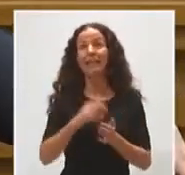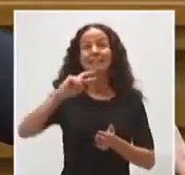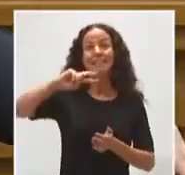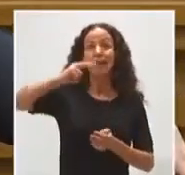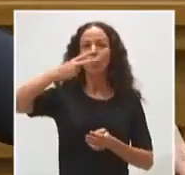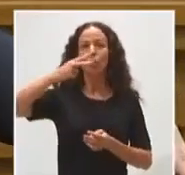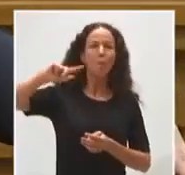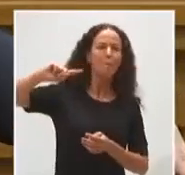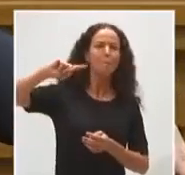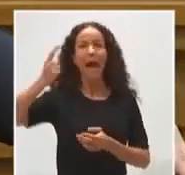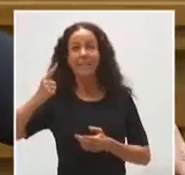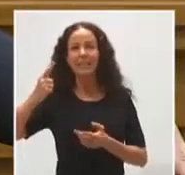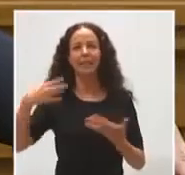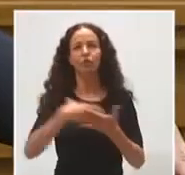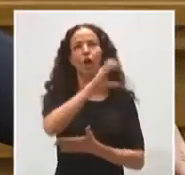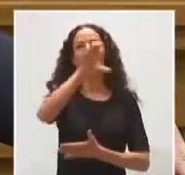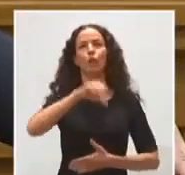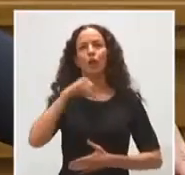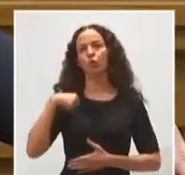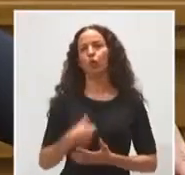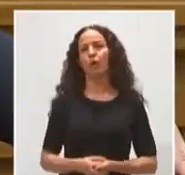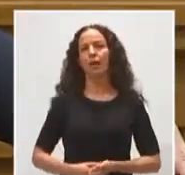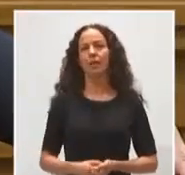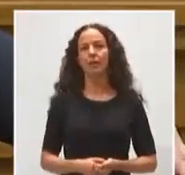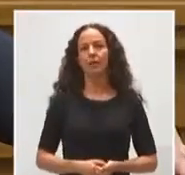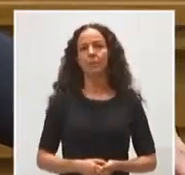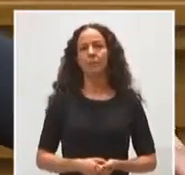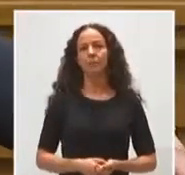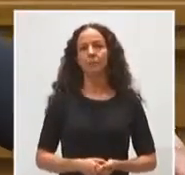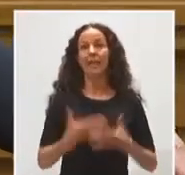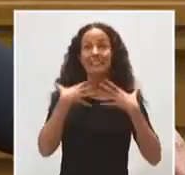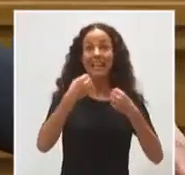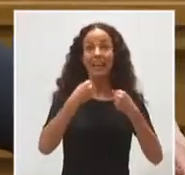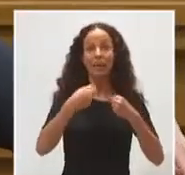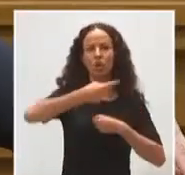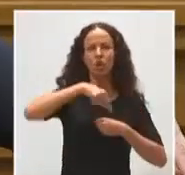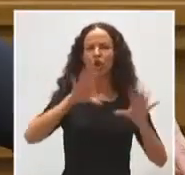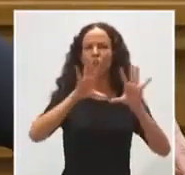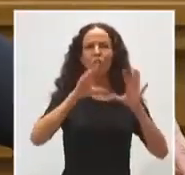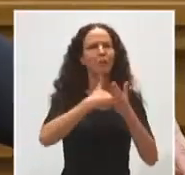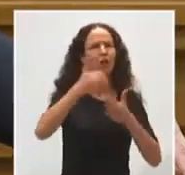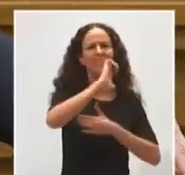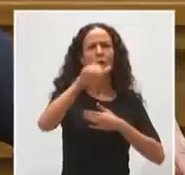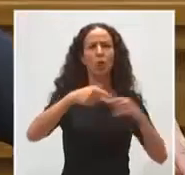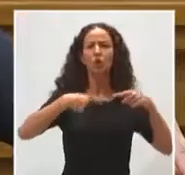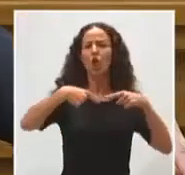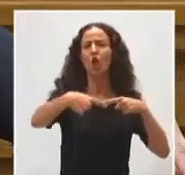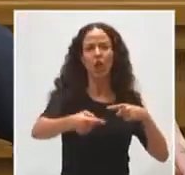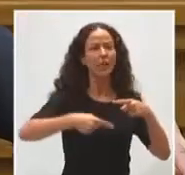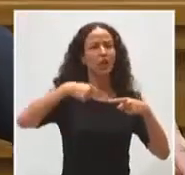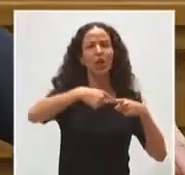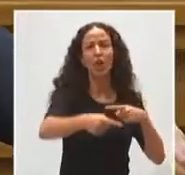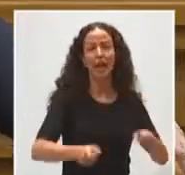comunidades autónomas en incremento del gasto básicamente en sanidad gastamos 10 millones de euros todos los días